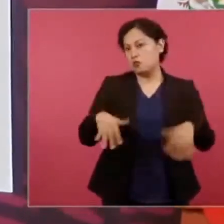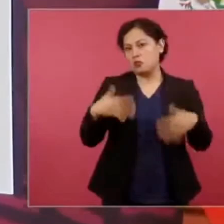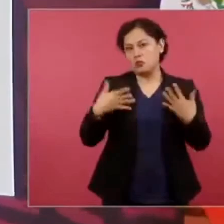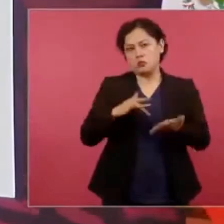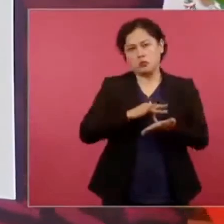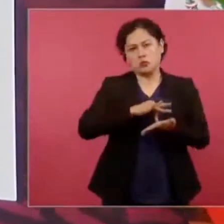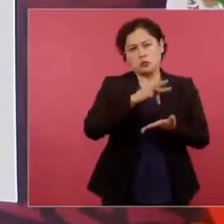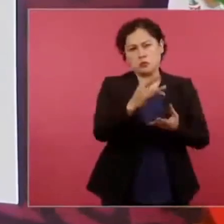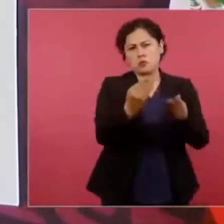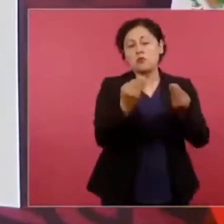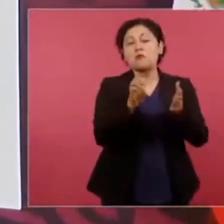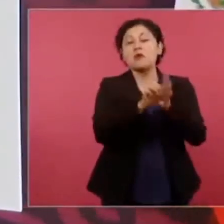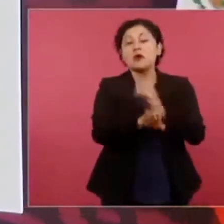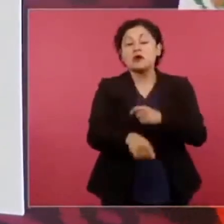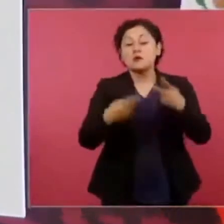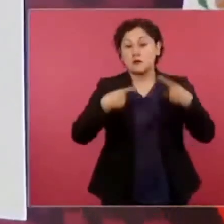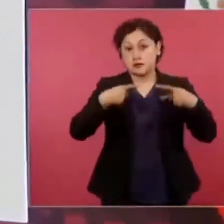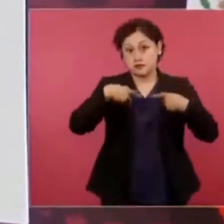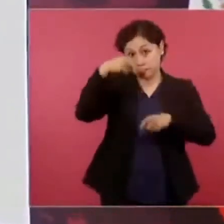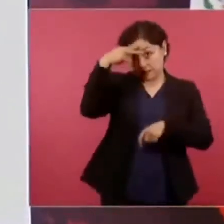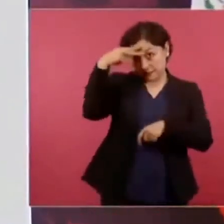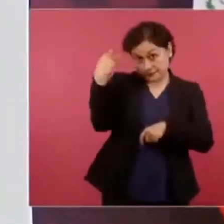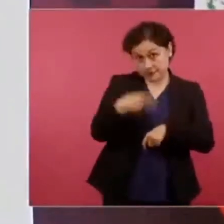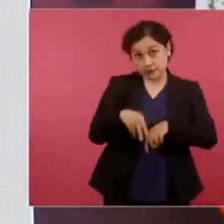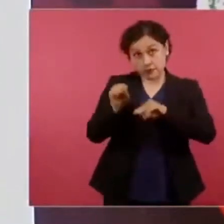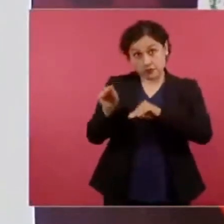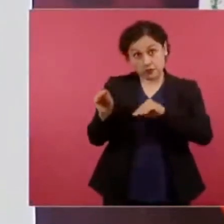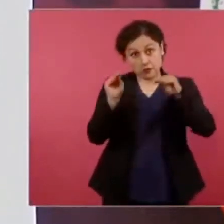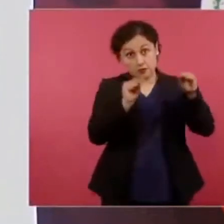63,000 millones de dólares a sus familiares.